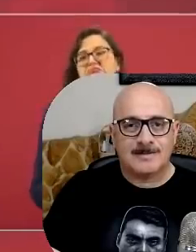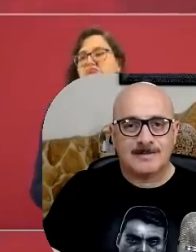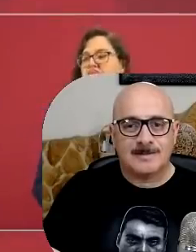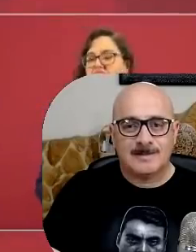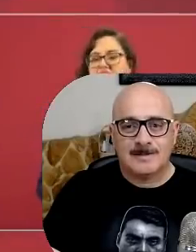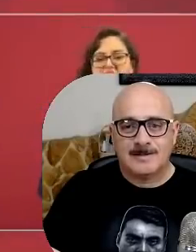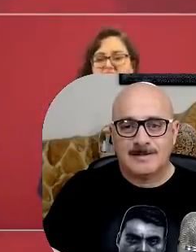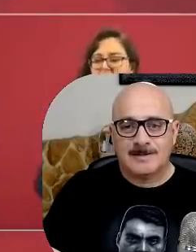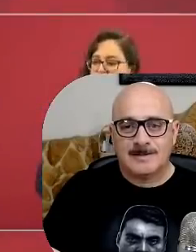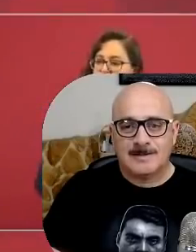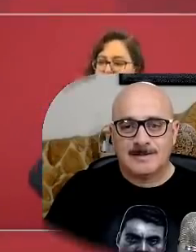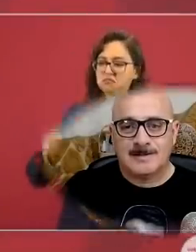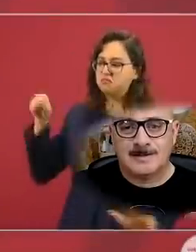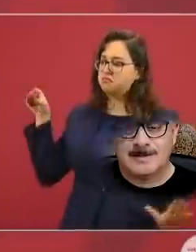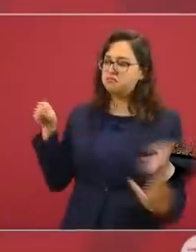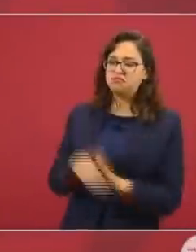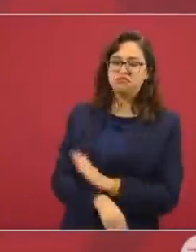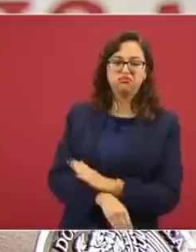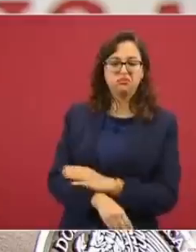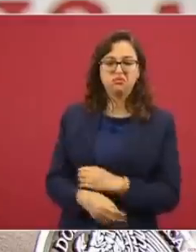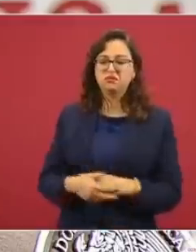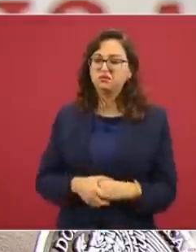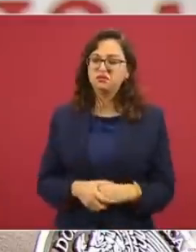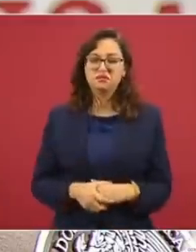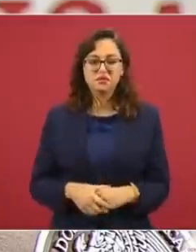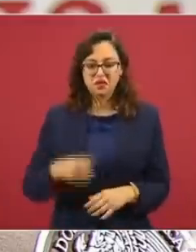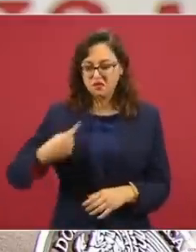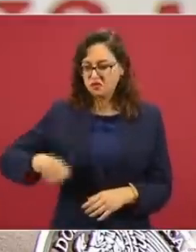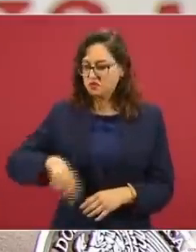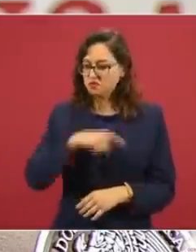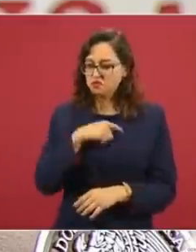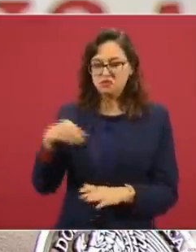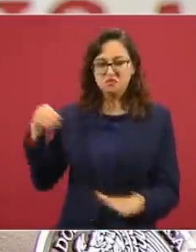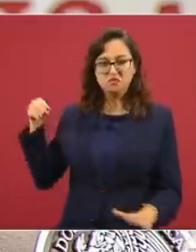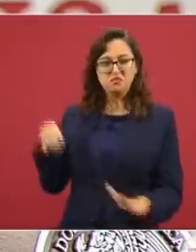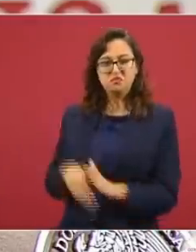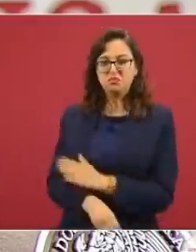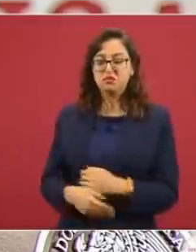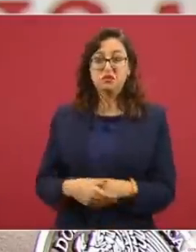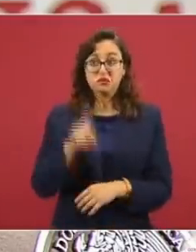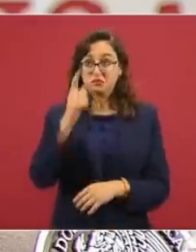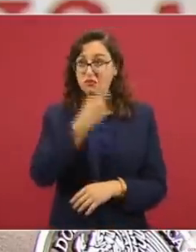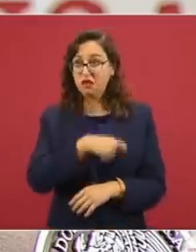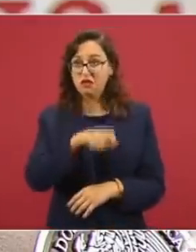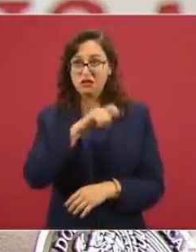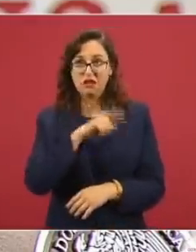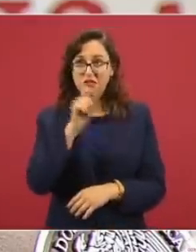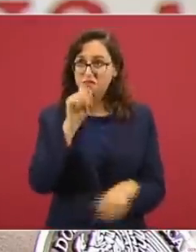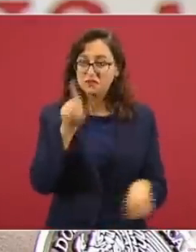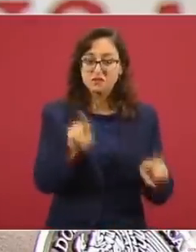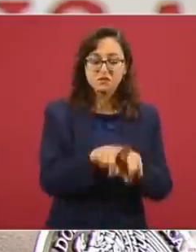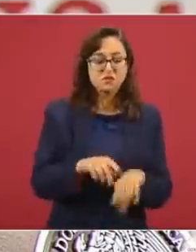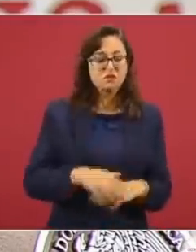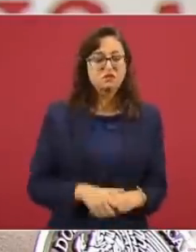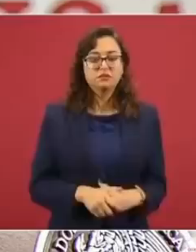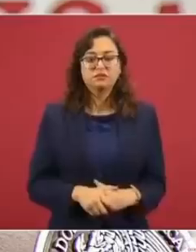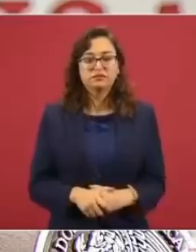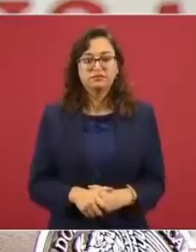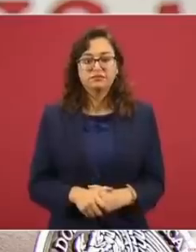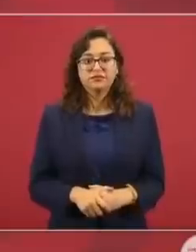o el Financial Times, o el País. Entonces ya no, eso no